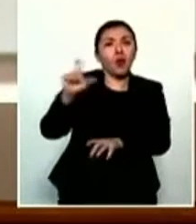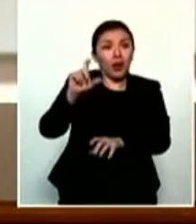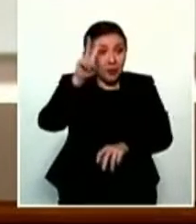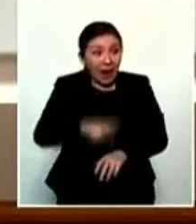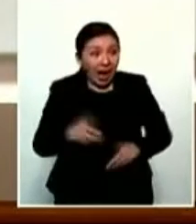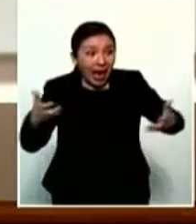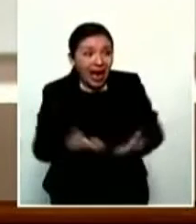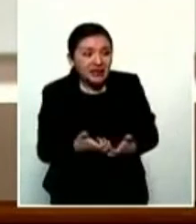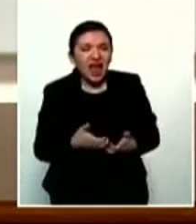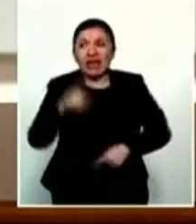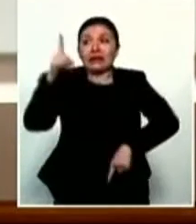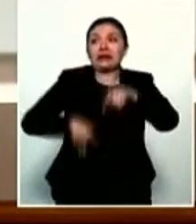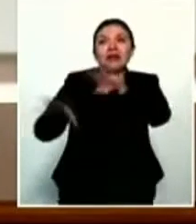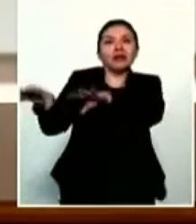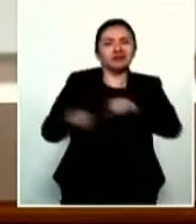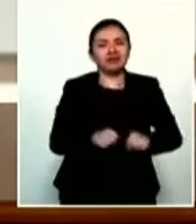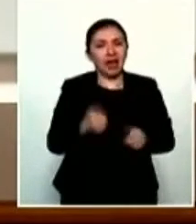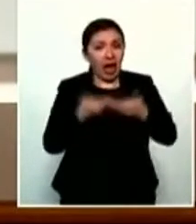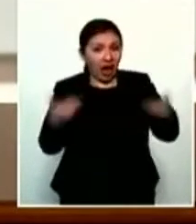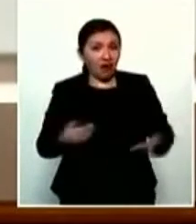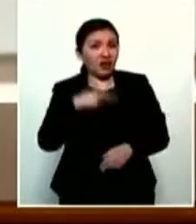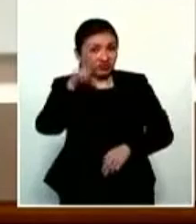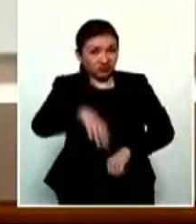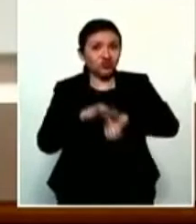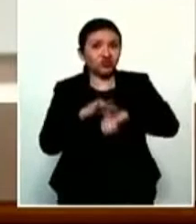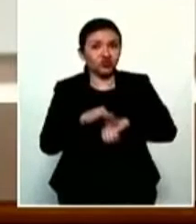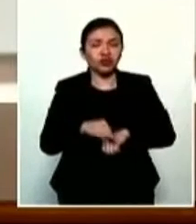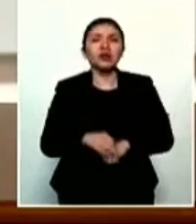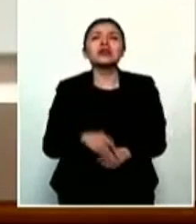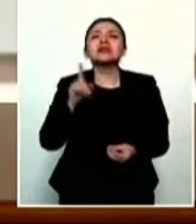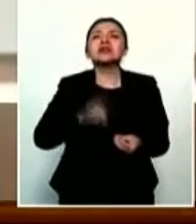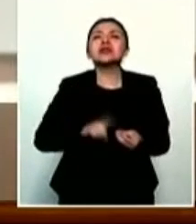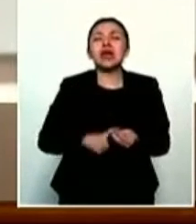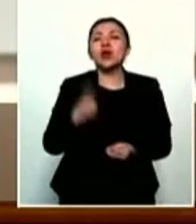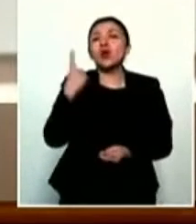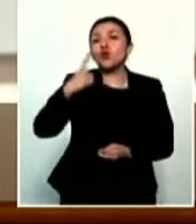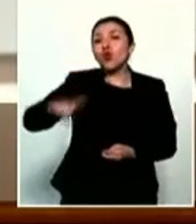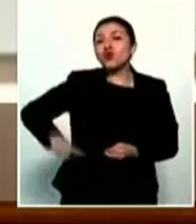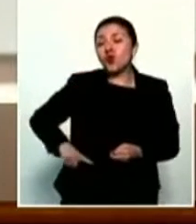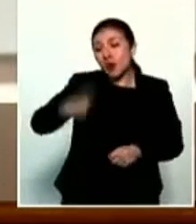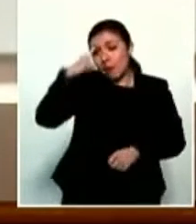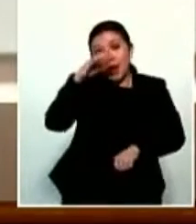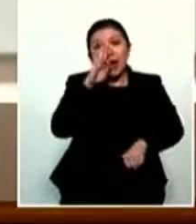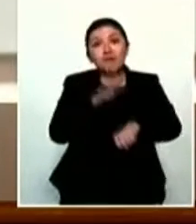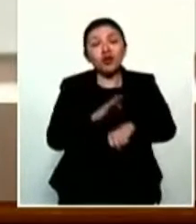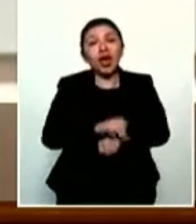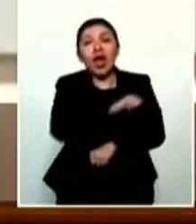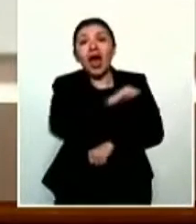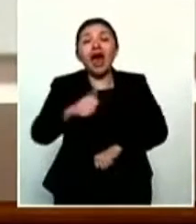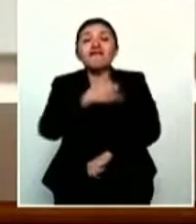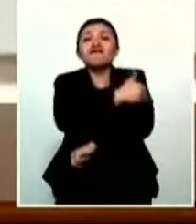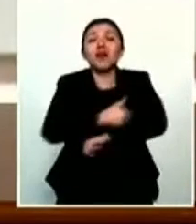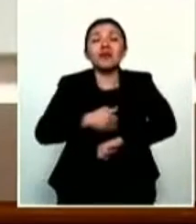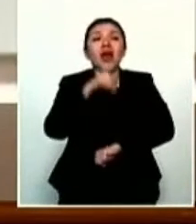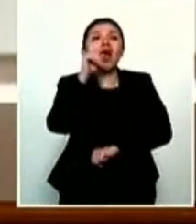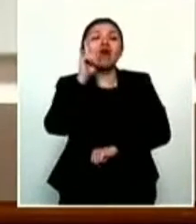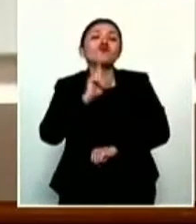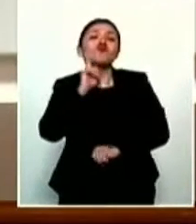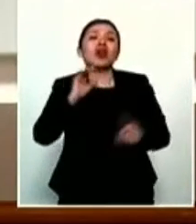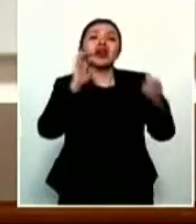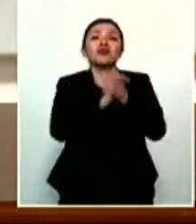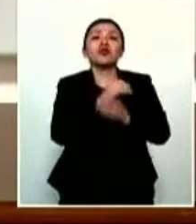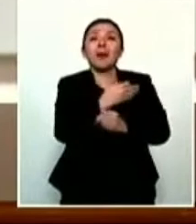Y hoy puedo dar fe de una operación de Estado para proteger a la familia de la esposa del